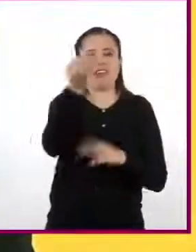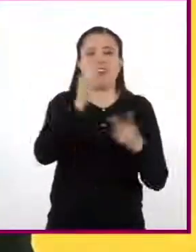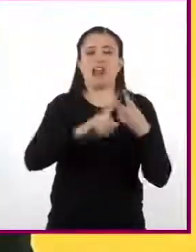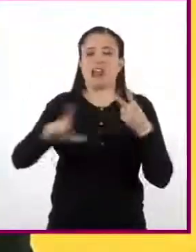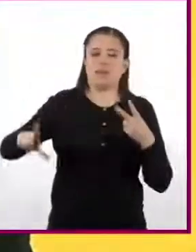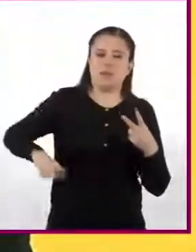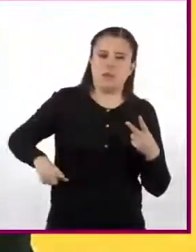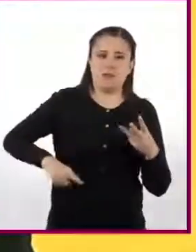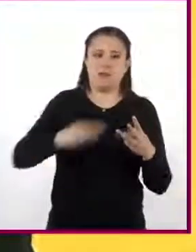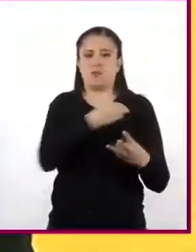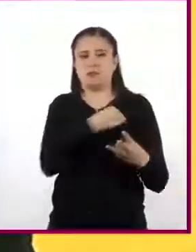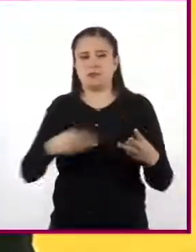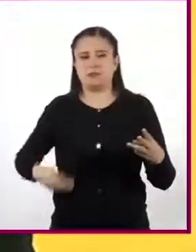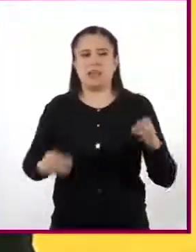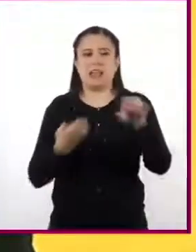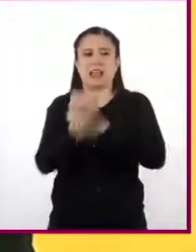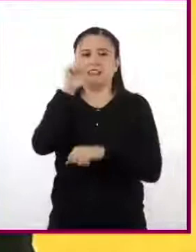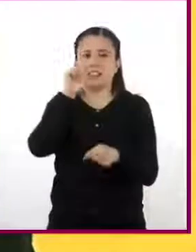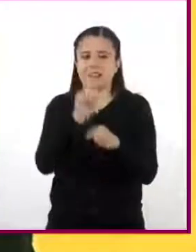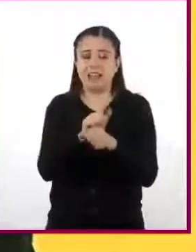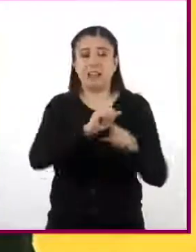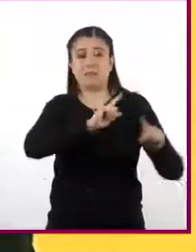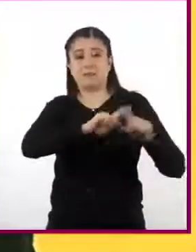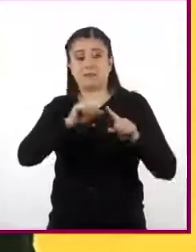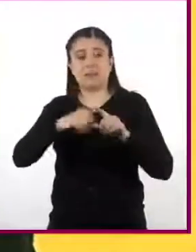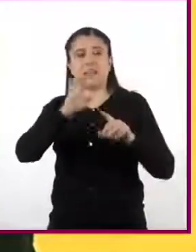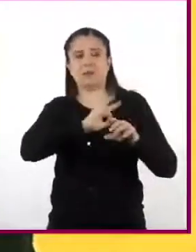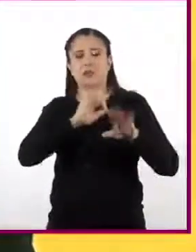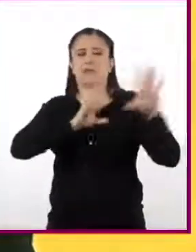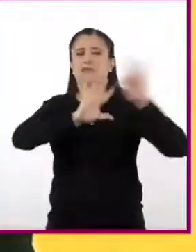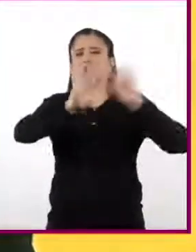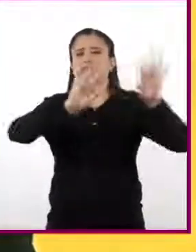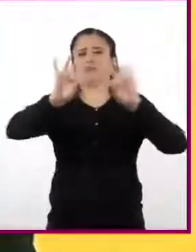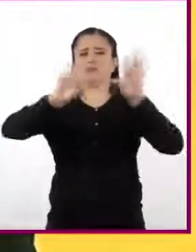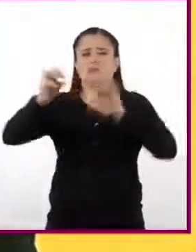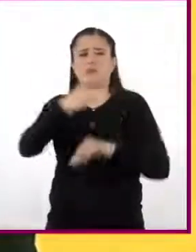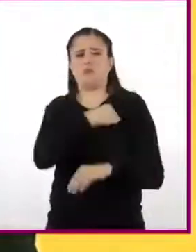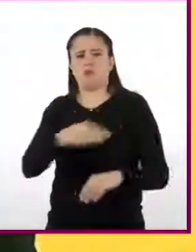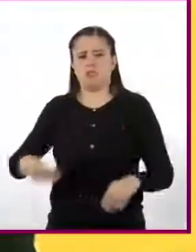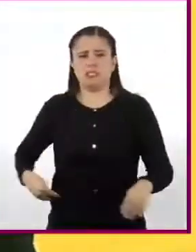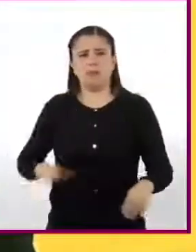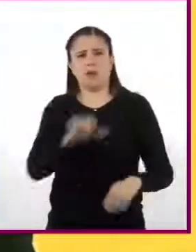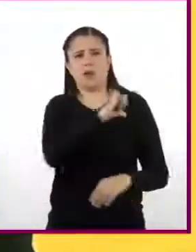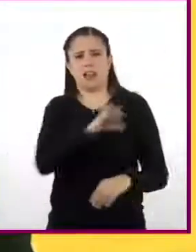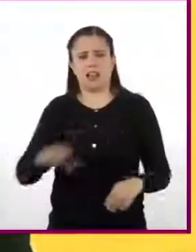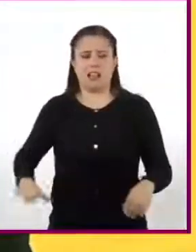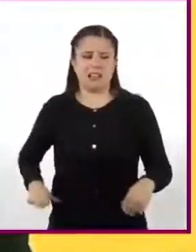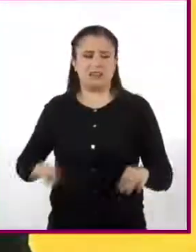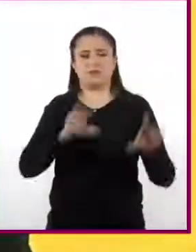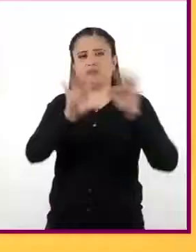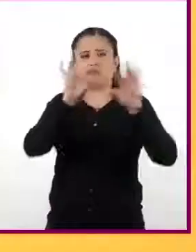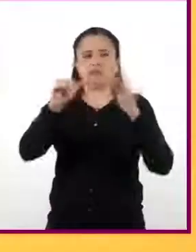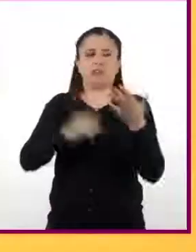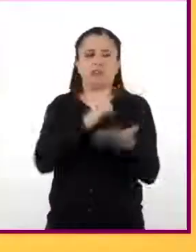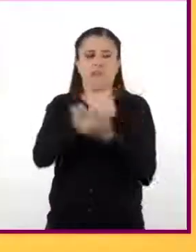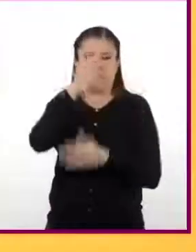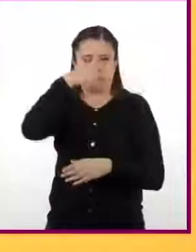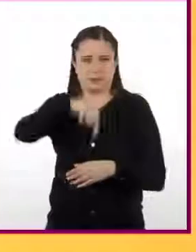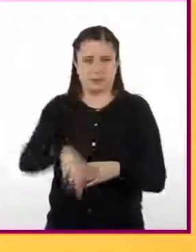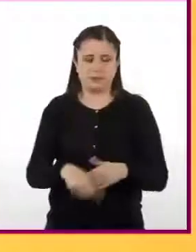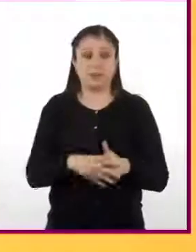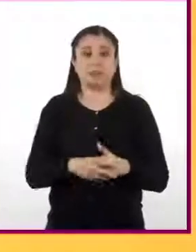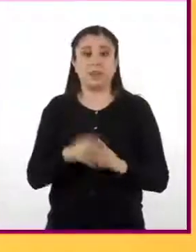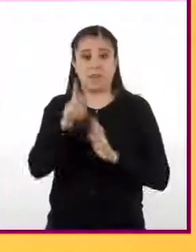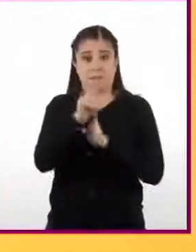estatal, así como al ayuntamiento que gobierna en el municipio y a los alcaldes que gobiernan en la Ciudad de México. En